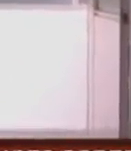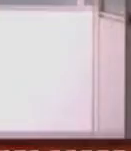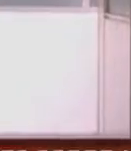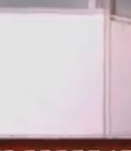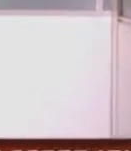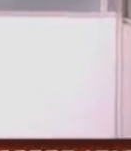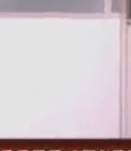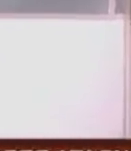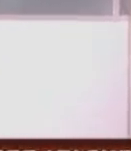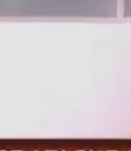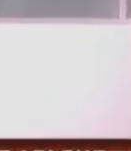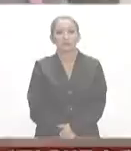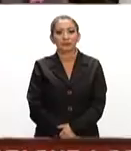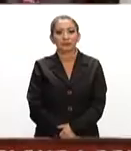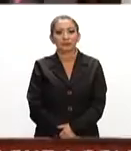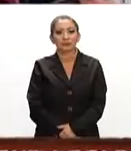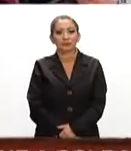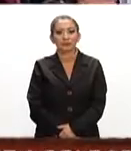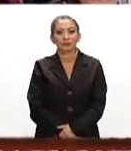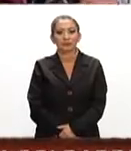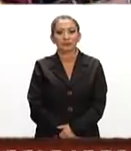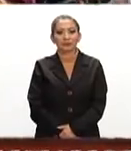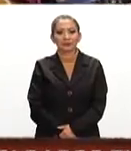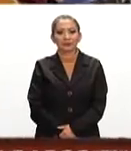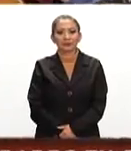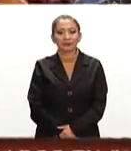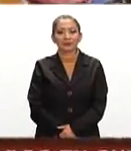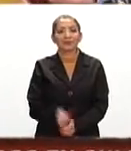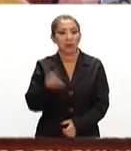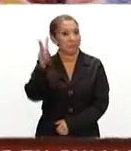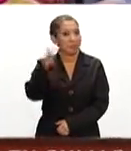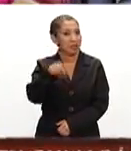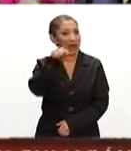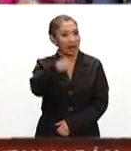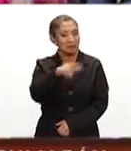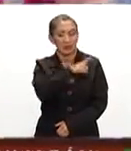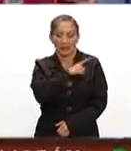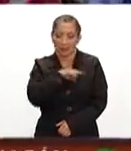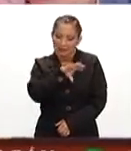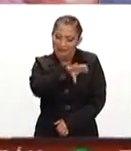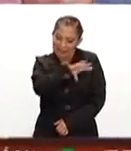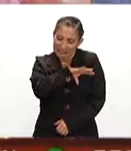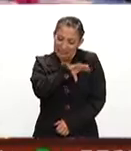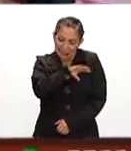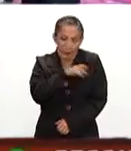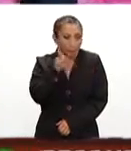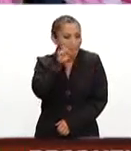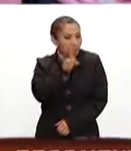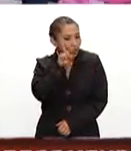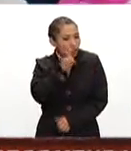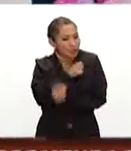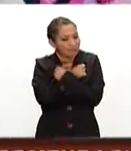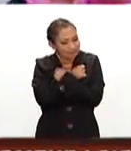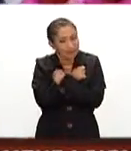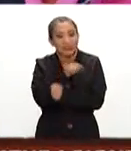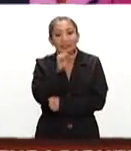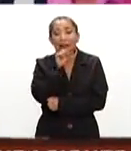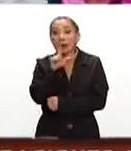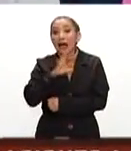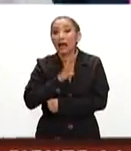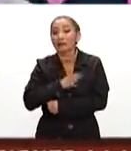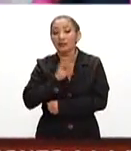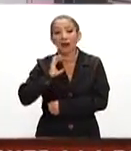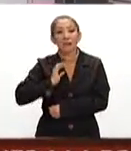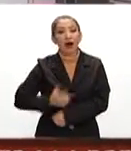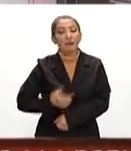Quiérete, el camino es tu. Así es, hay que querernos como mujeres. Hay que recordar también que el cáncer